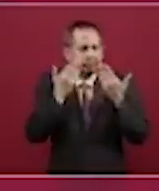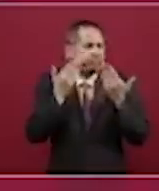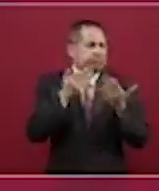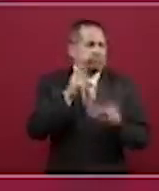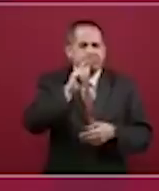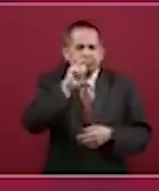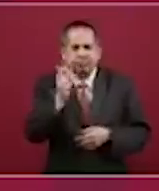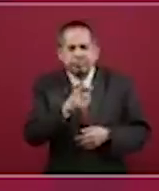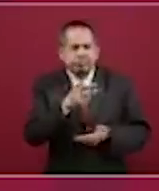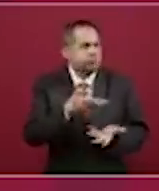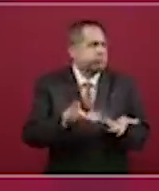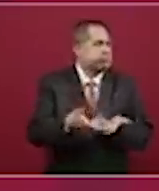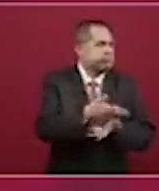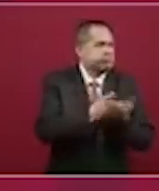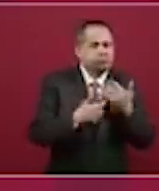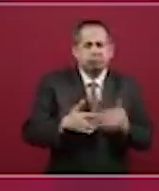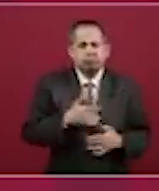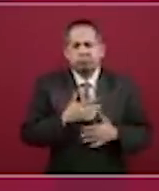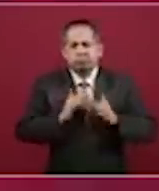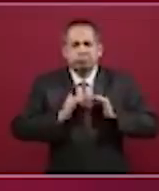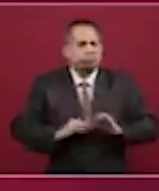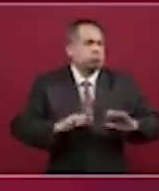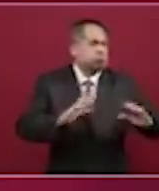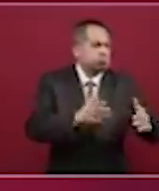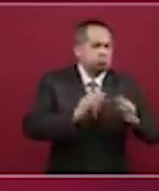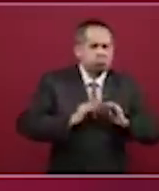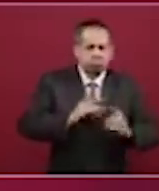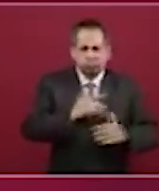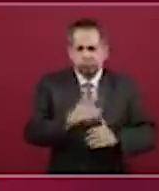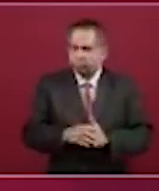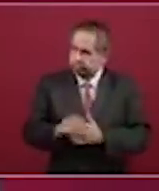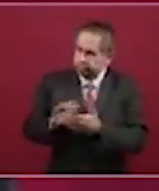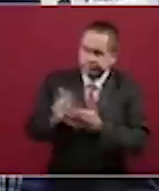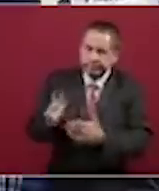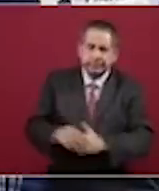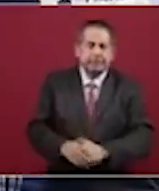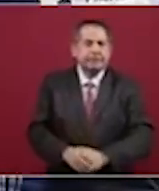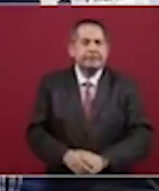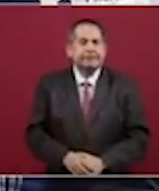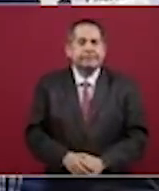amistad, nos sentimos cómodos.